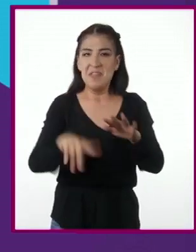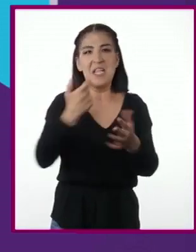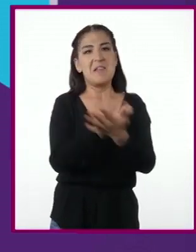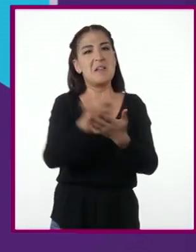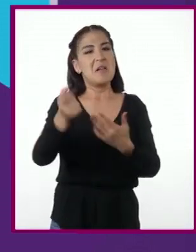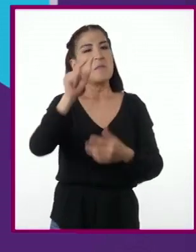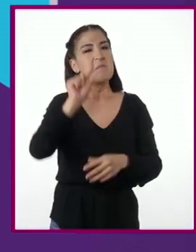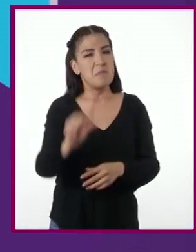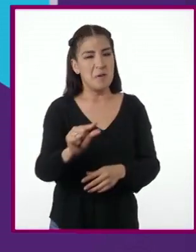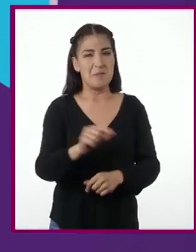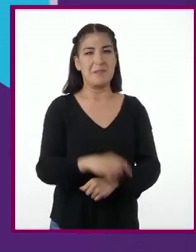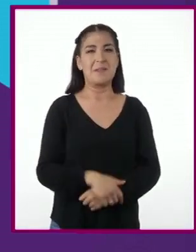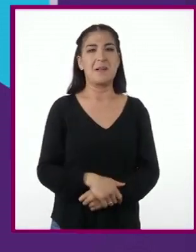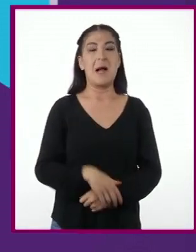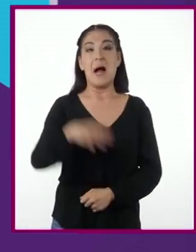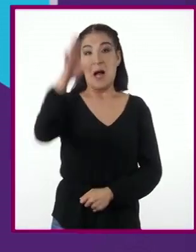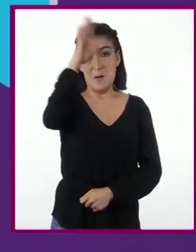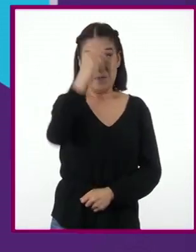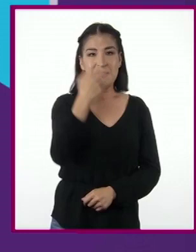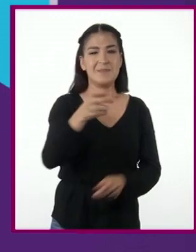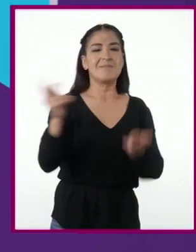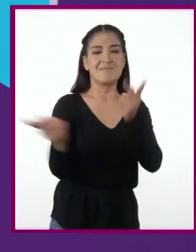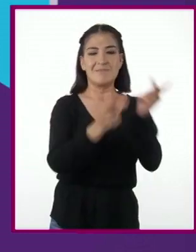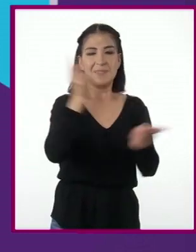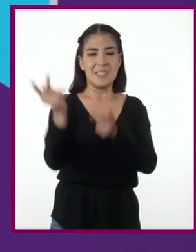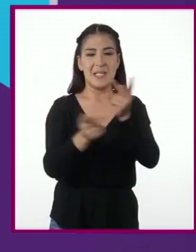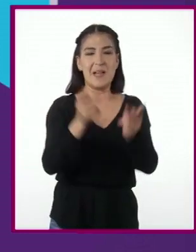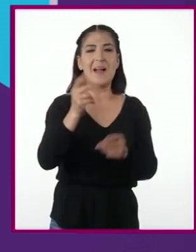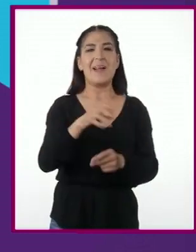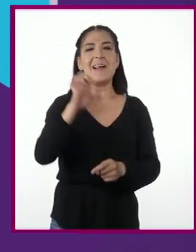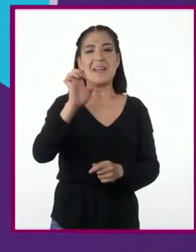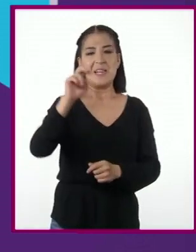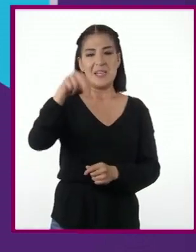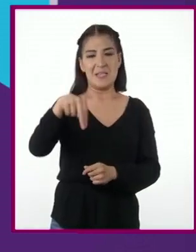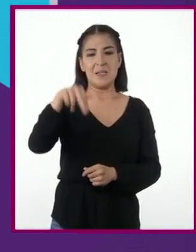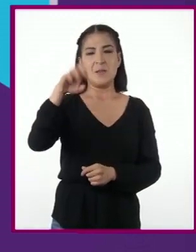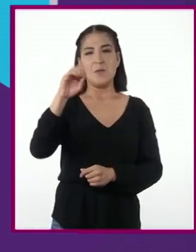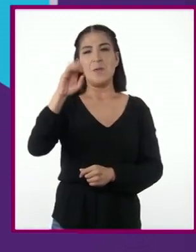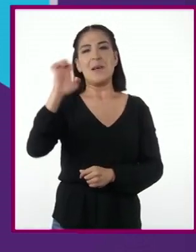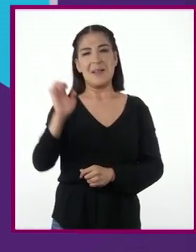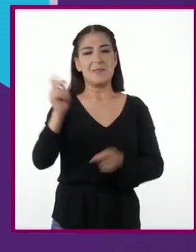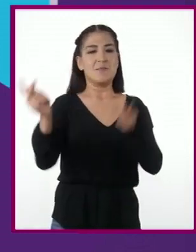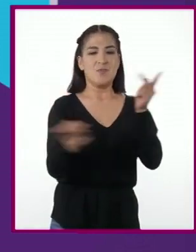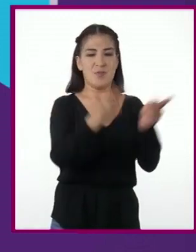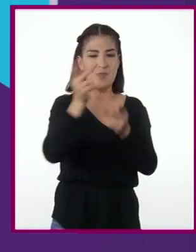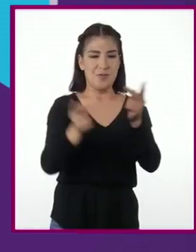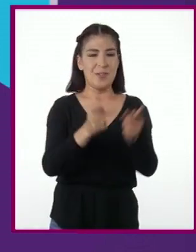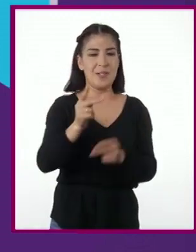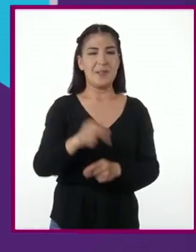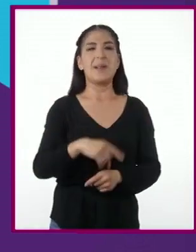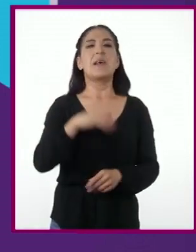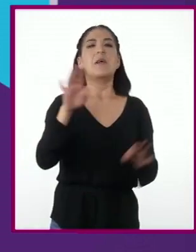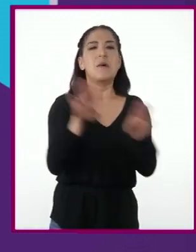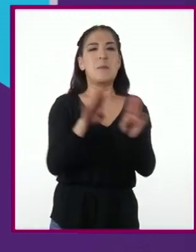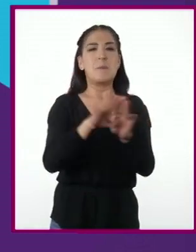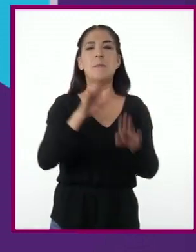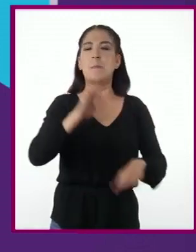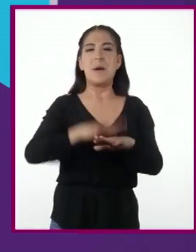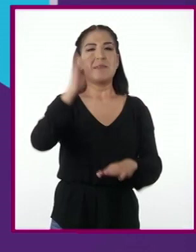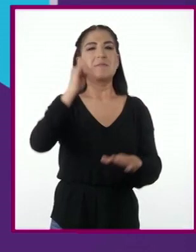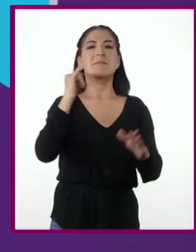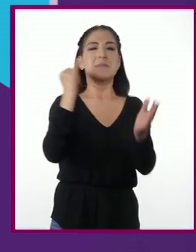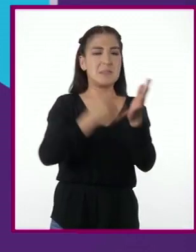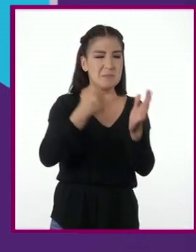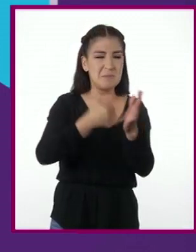bajos. De acuerdo con la Encuesta Nacional de Ocupación y Empleo, ENOE, del INEGI, la tasa de